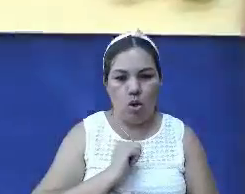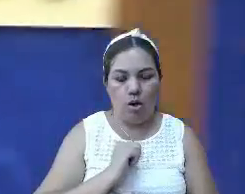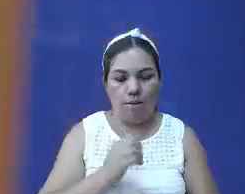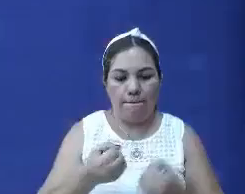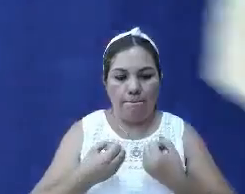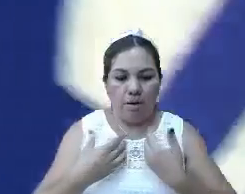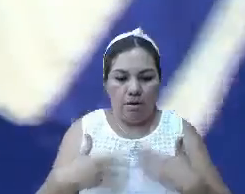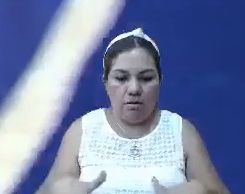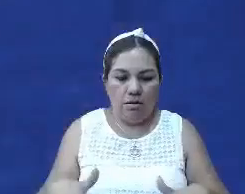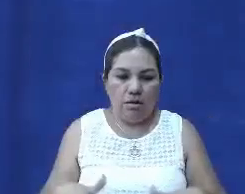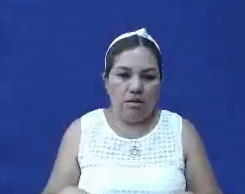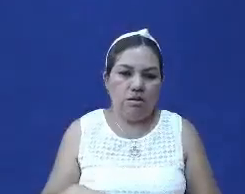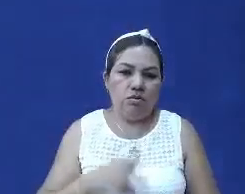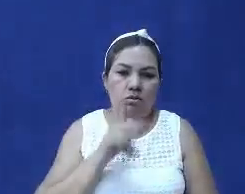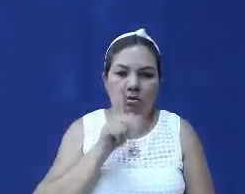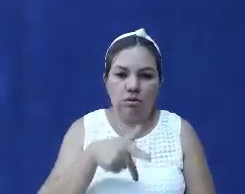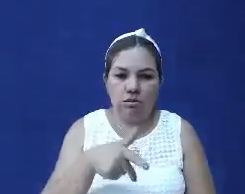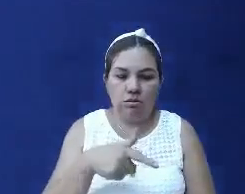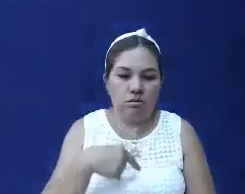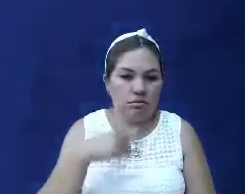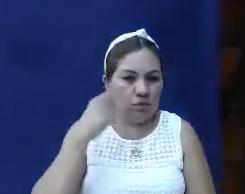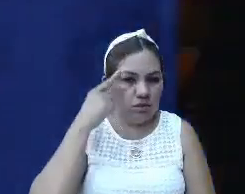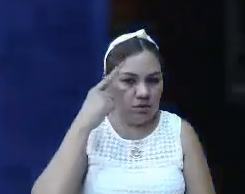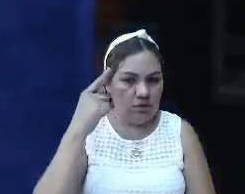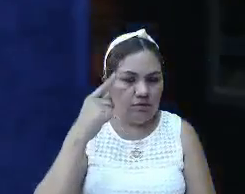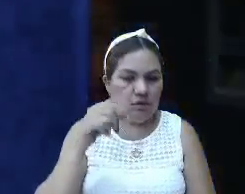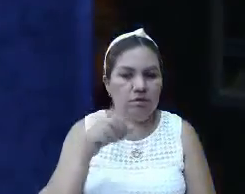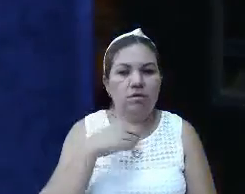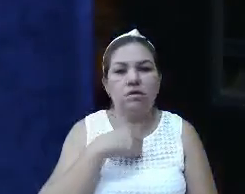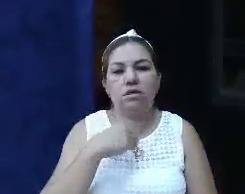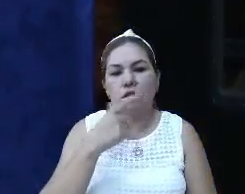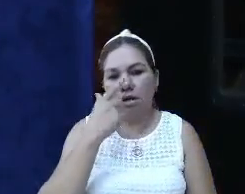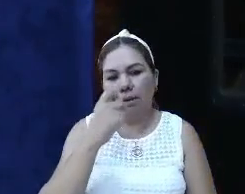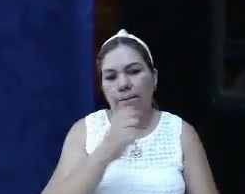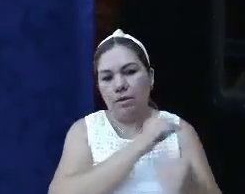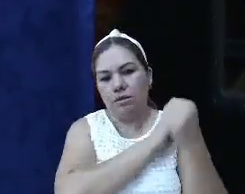hijo, para que veas quién es el Señor.